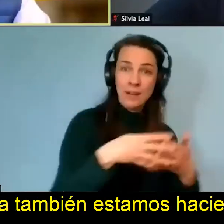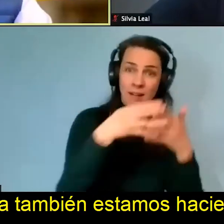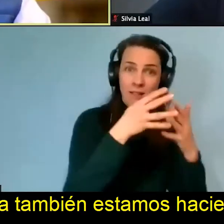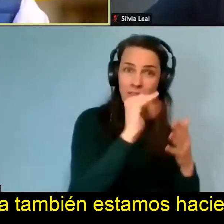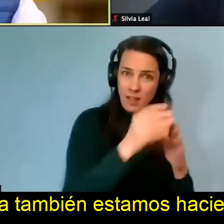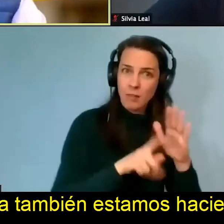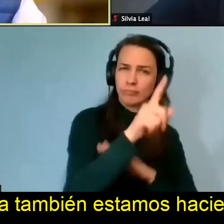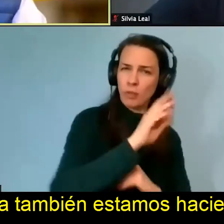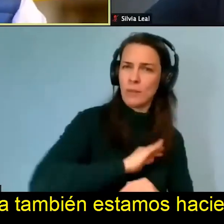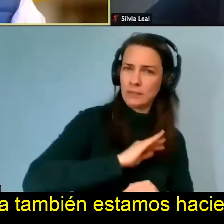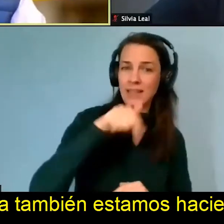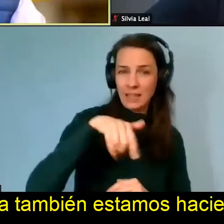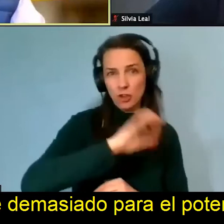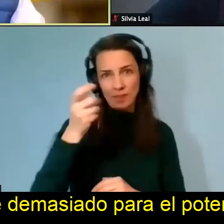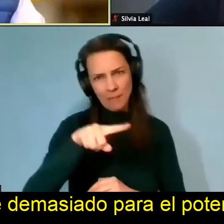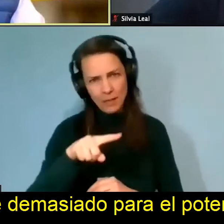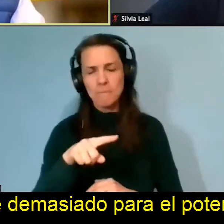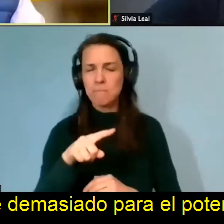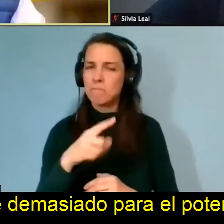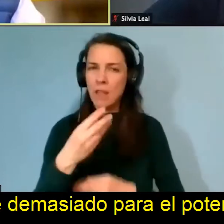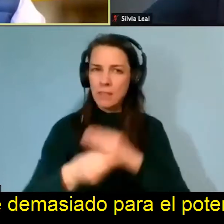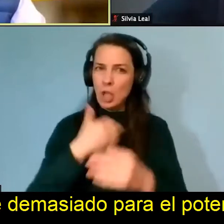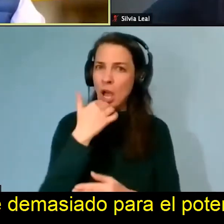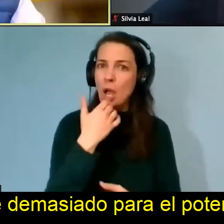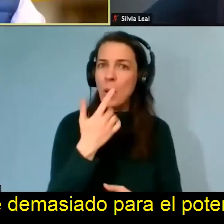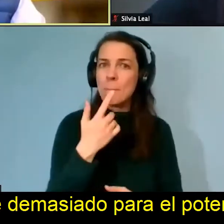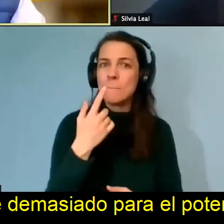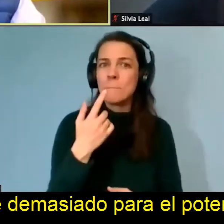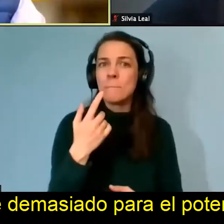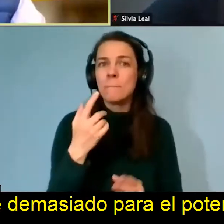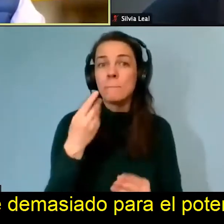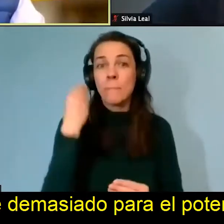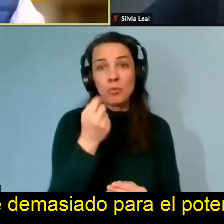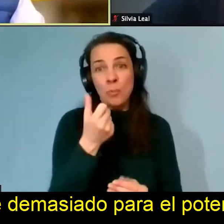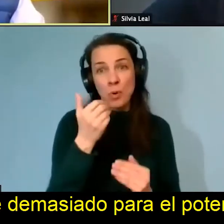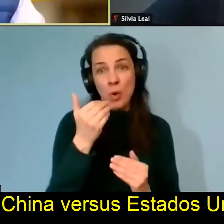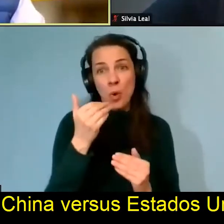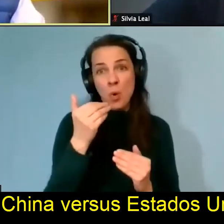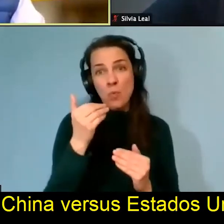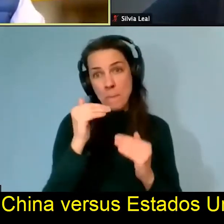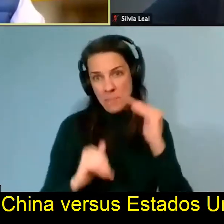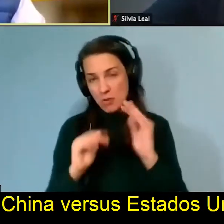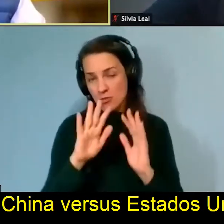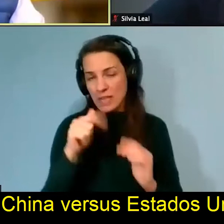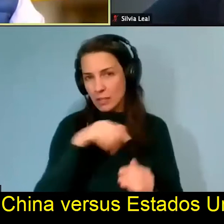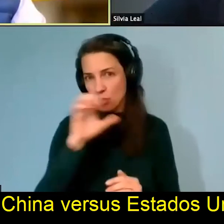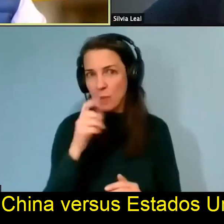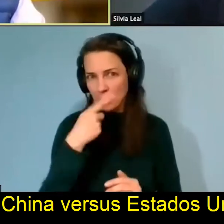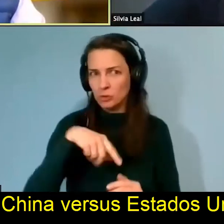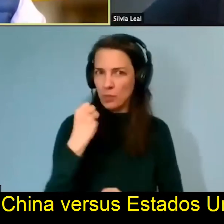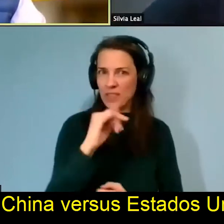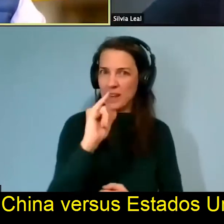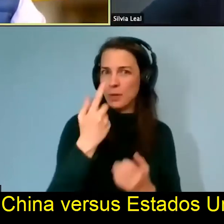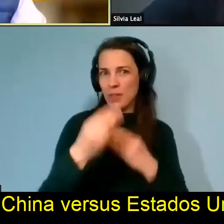en Europa también estamos haciendo algo, tampoco creo que demasiado para el potencial que tenemos, pero ¿cómo lo ves en China